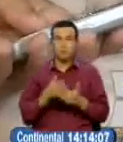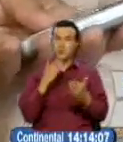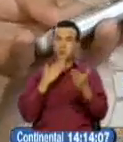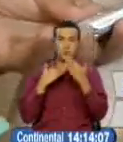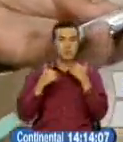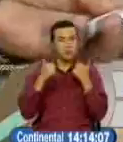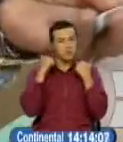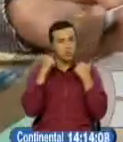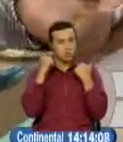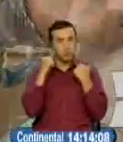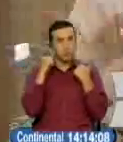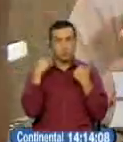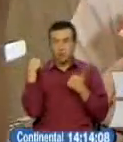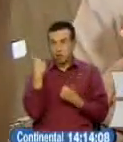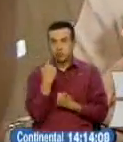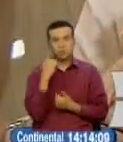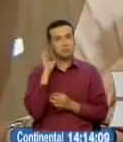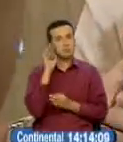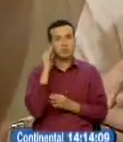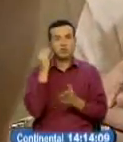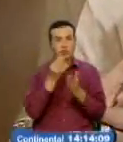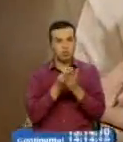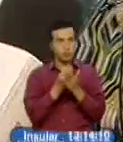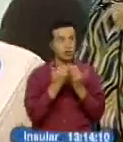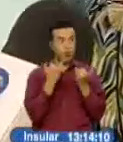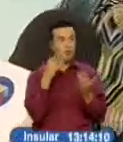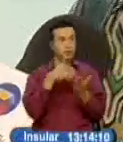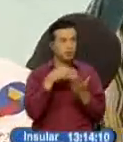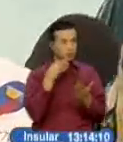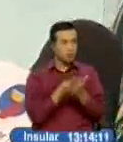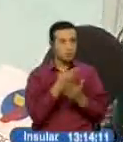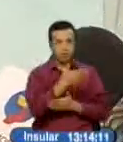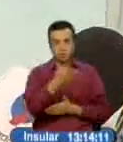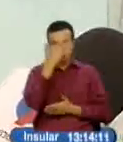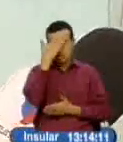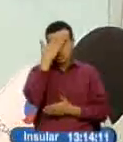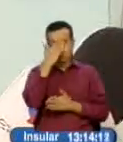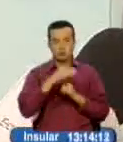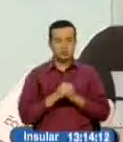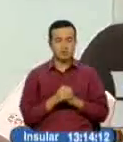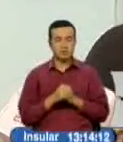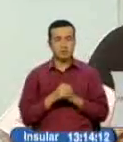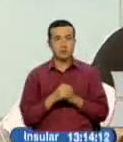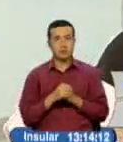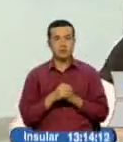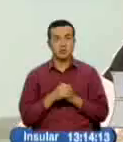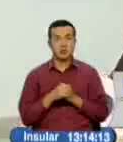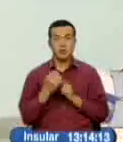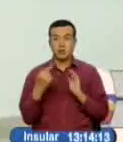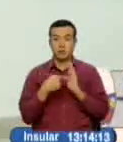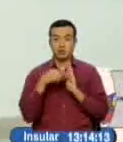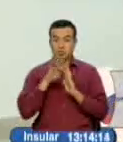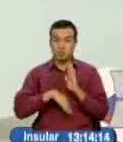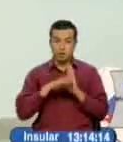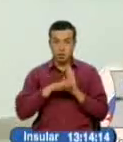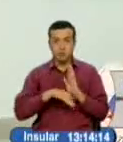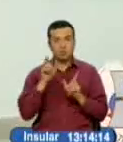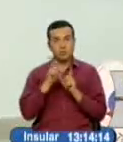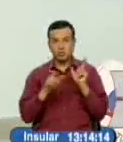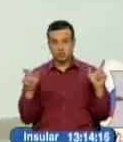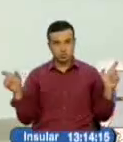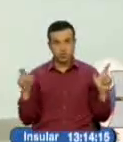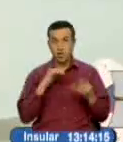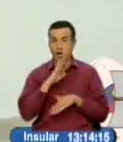para los bolsillos de nosotros está bien. Ya vine a comprar por eso hoy día. Usted sabe pues que siempre, mientras haya menos impuestos para el usuario y